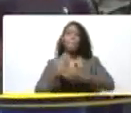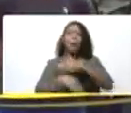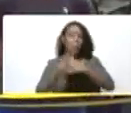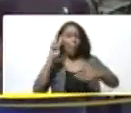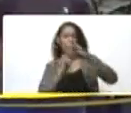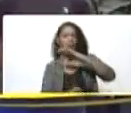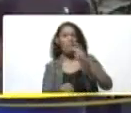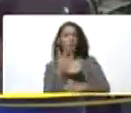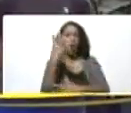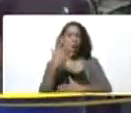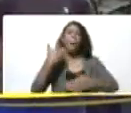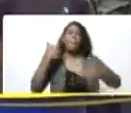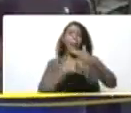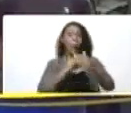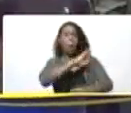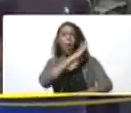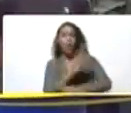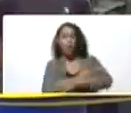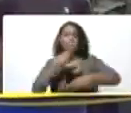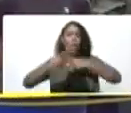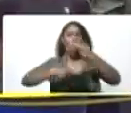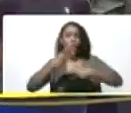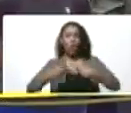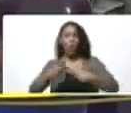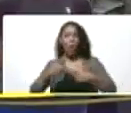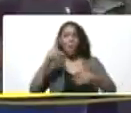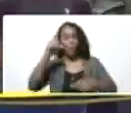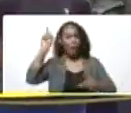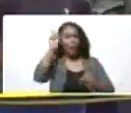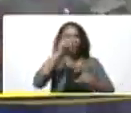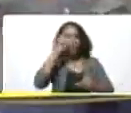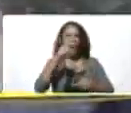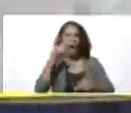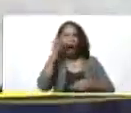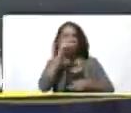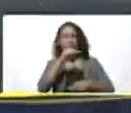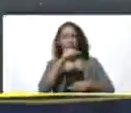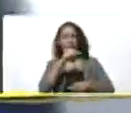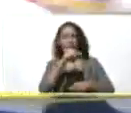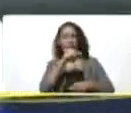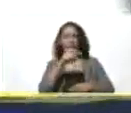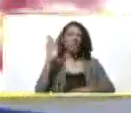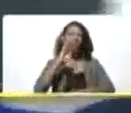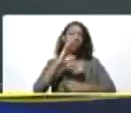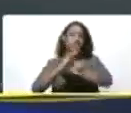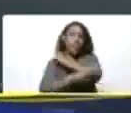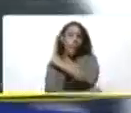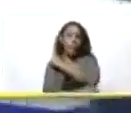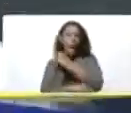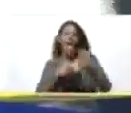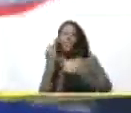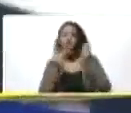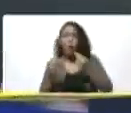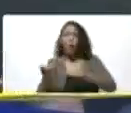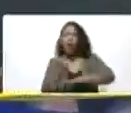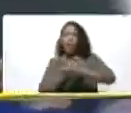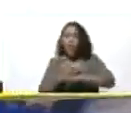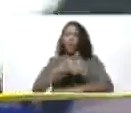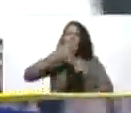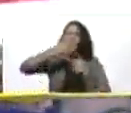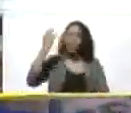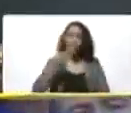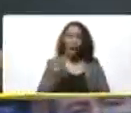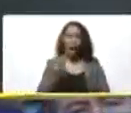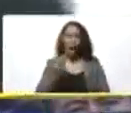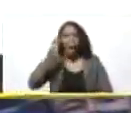Miraflores, vamos al poder político para enseñarle a esta casta corrupta cómo se gobierna de verdad